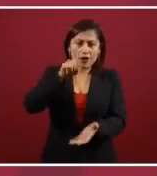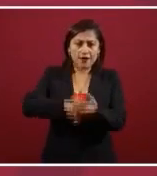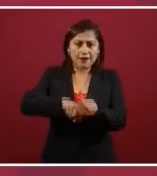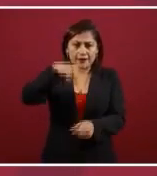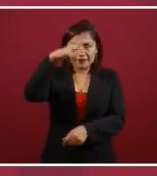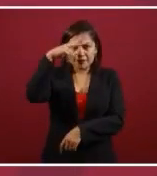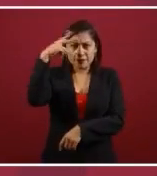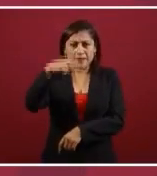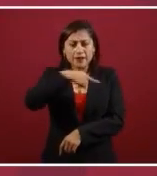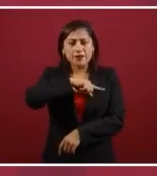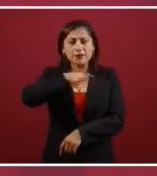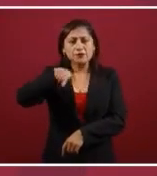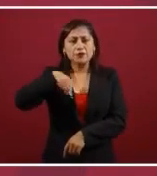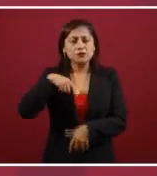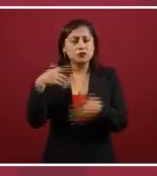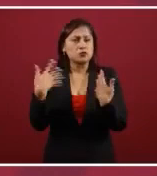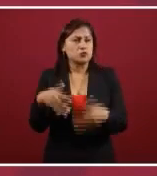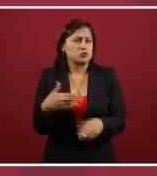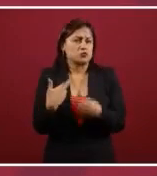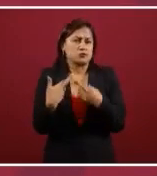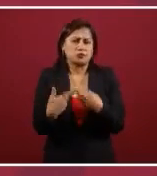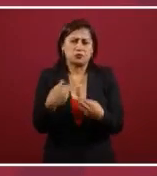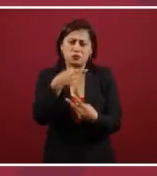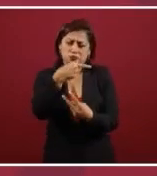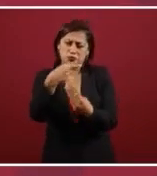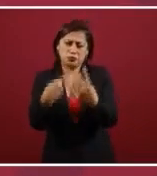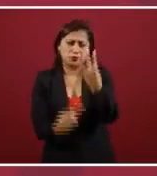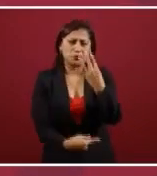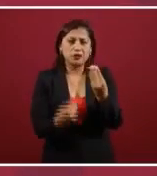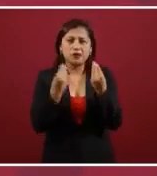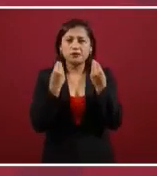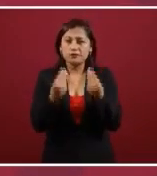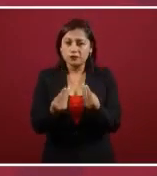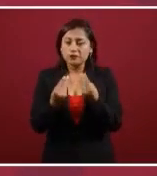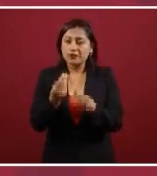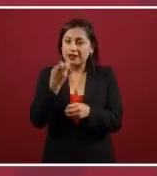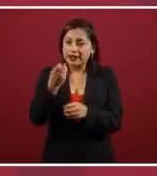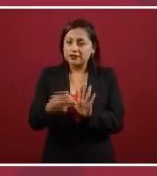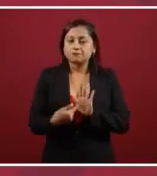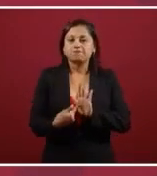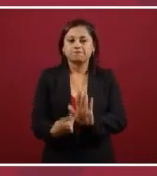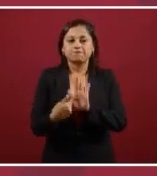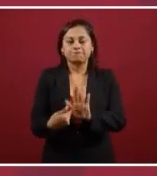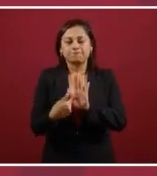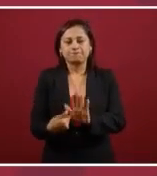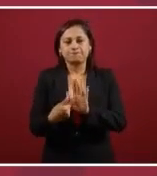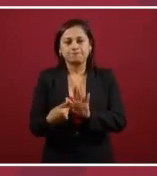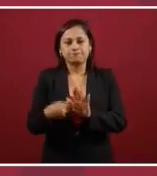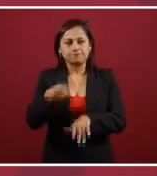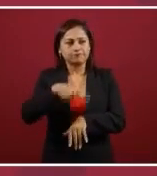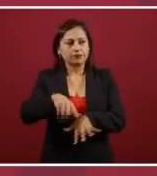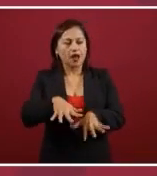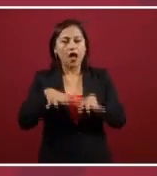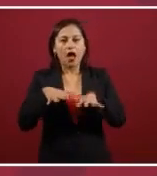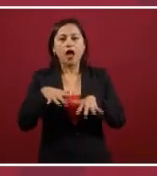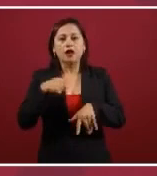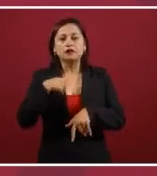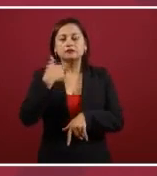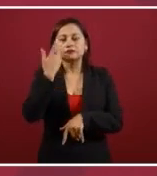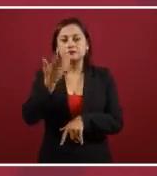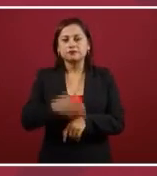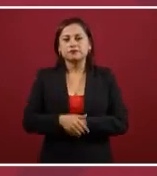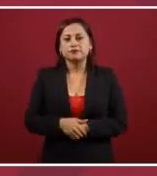mucho, mucho. Entonces, para ir deteniendo esto que en los últimos